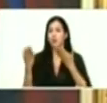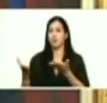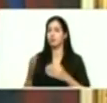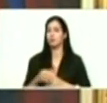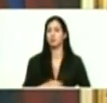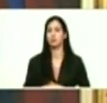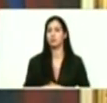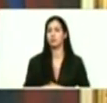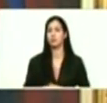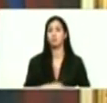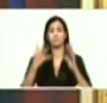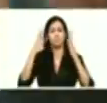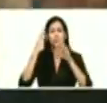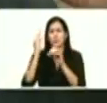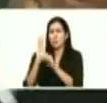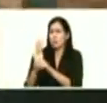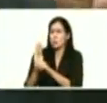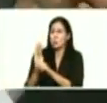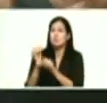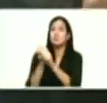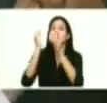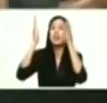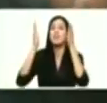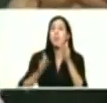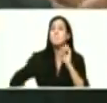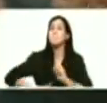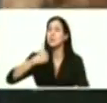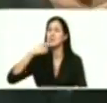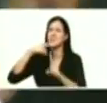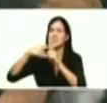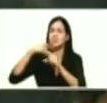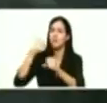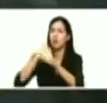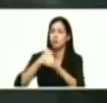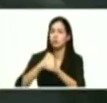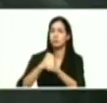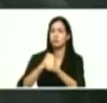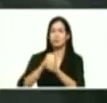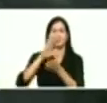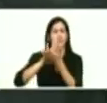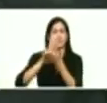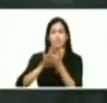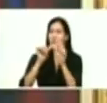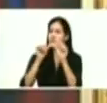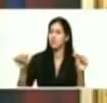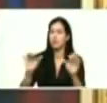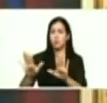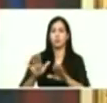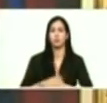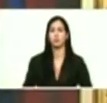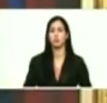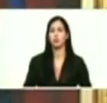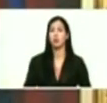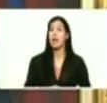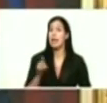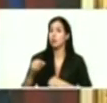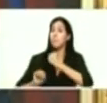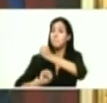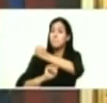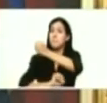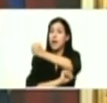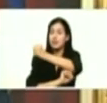trabajadores hay que protegerlos generar la fuente de empleo la estabilidad laboral y cuidar el ingreso eso solo lo puede hacer una revolución